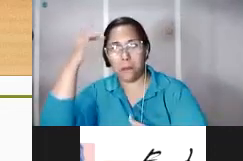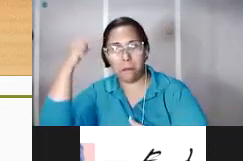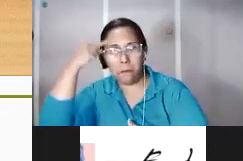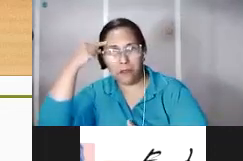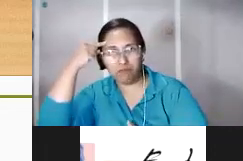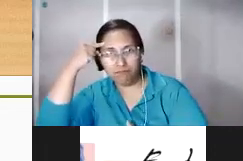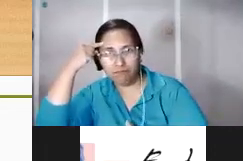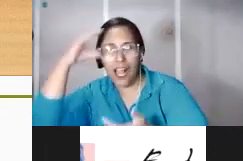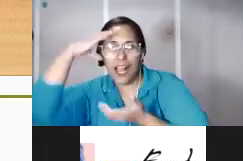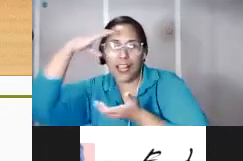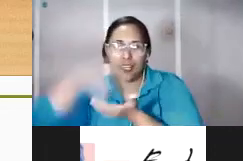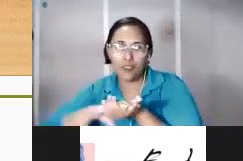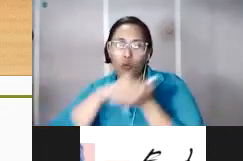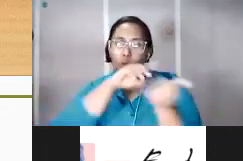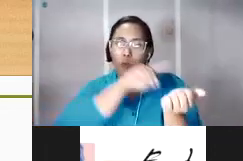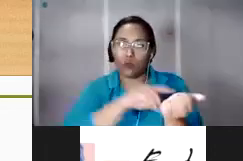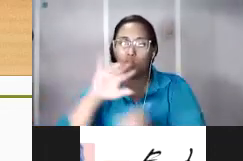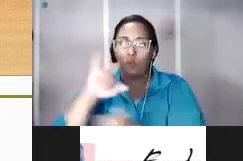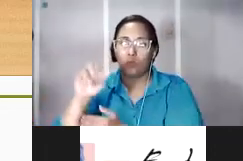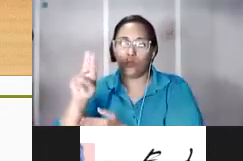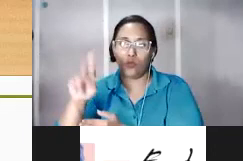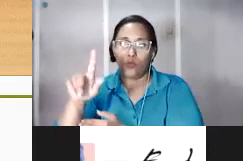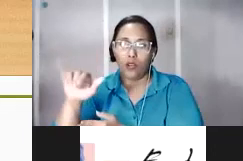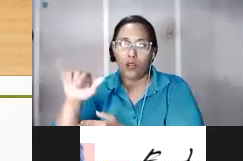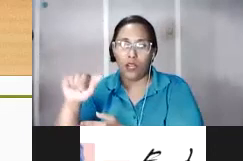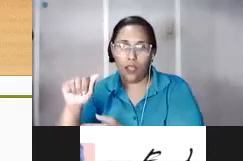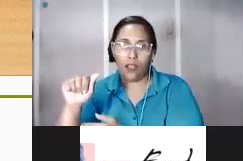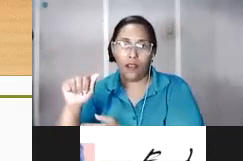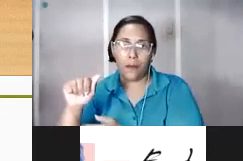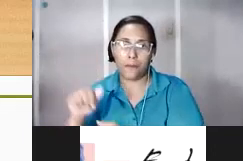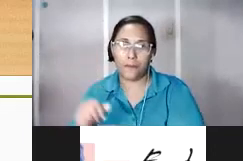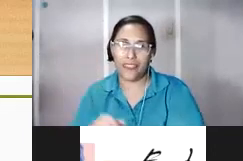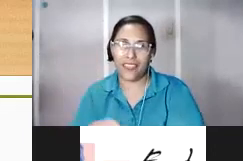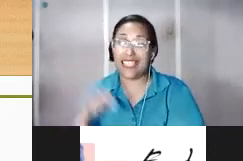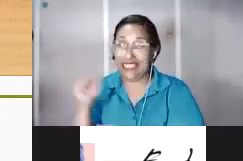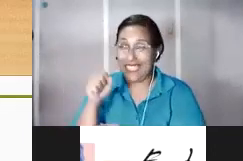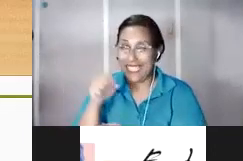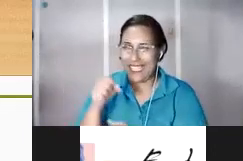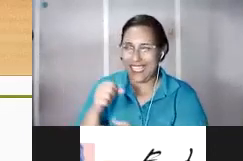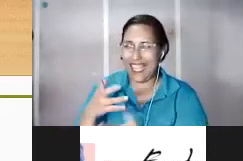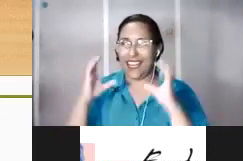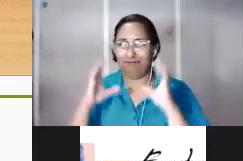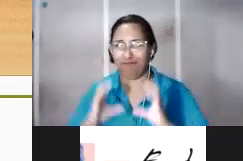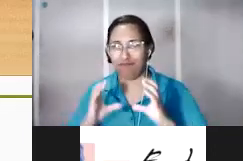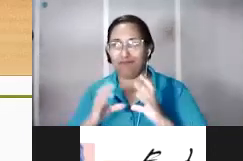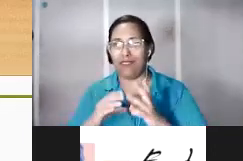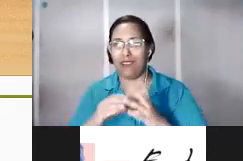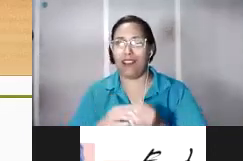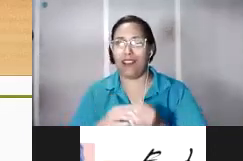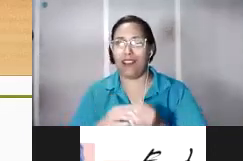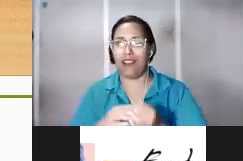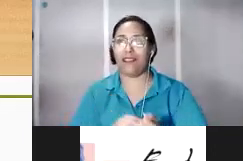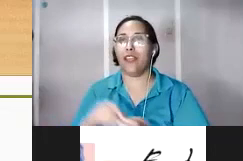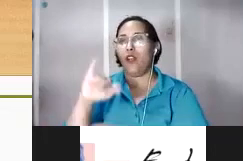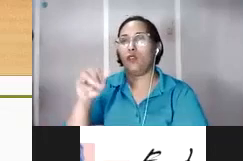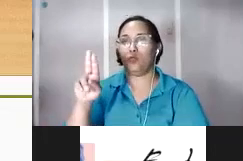Se casó con el doctor Juliá, el de la clínica Juliá, y dedicó